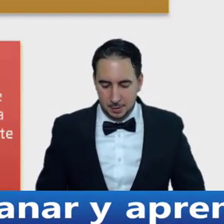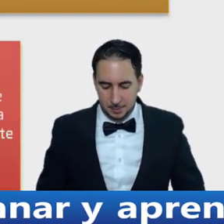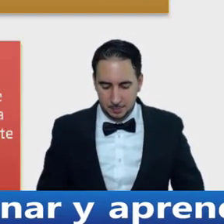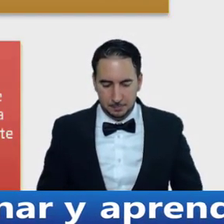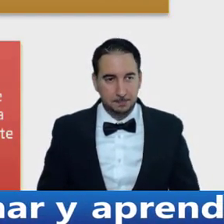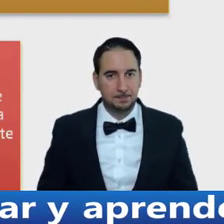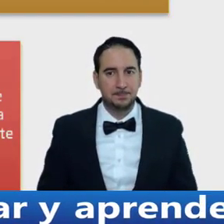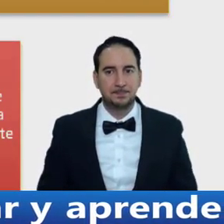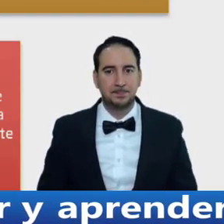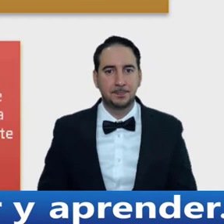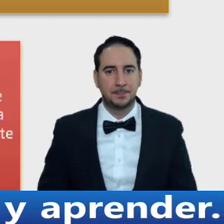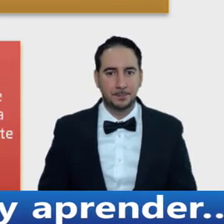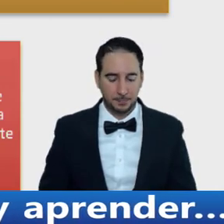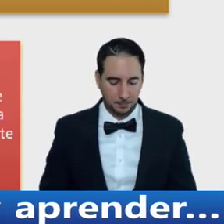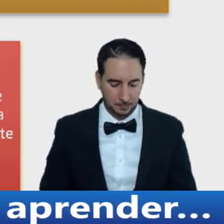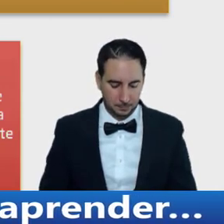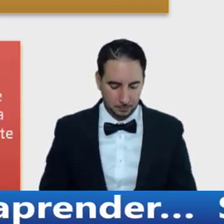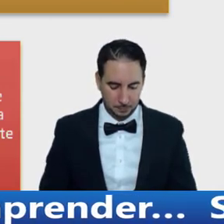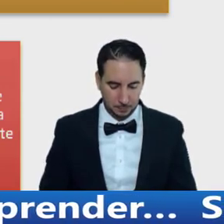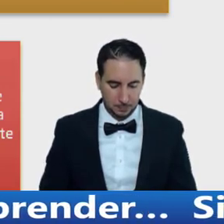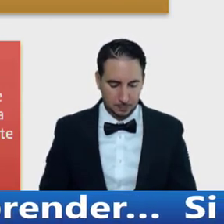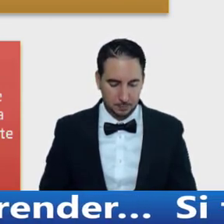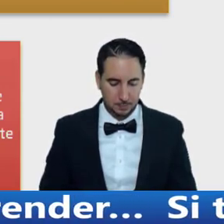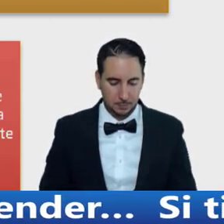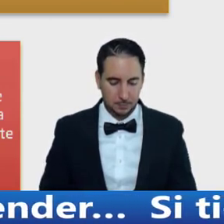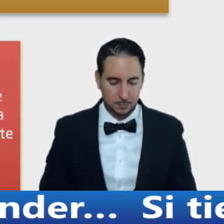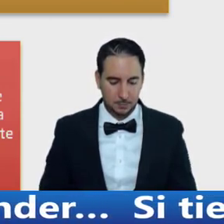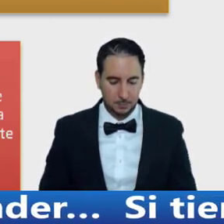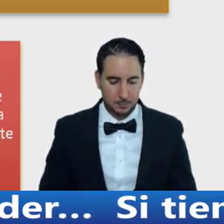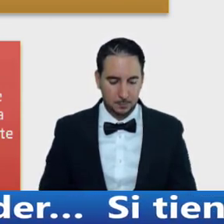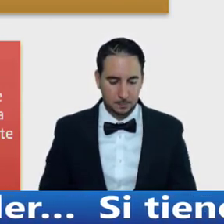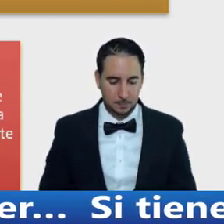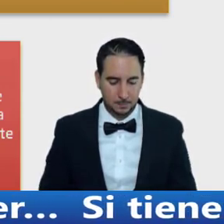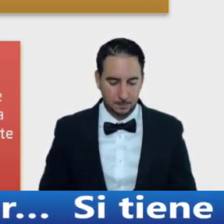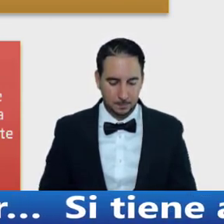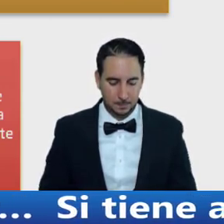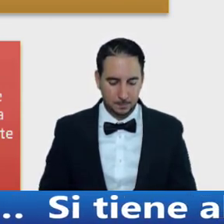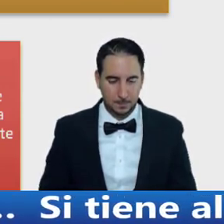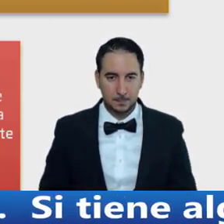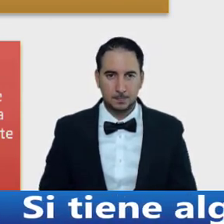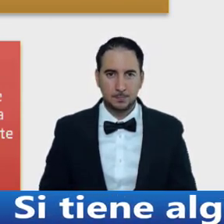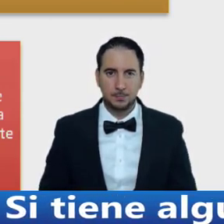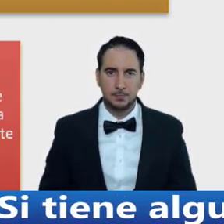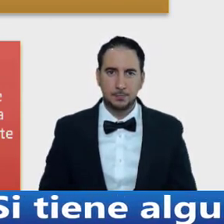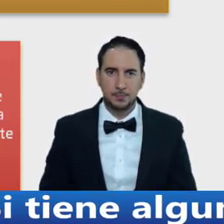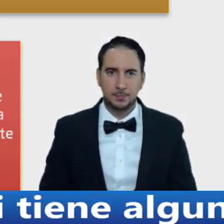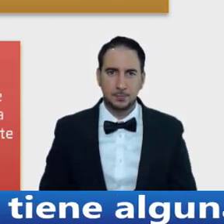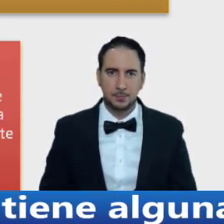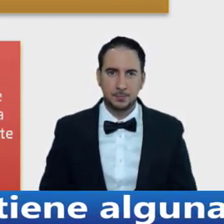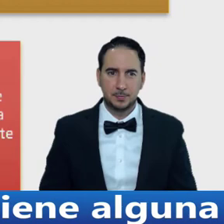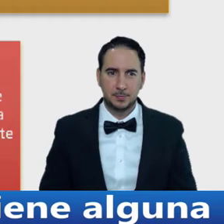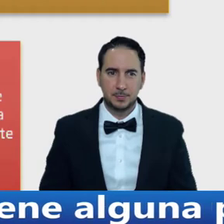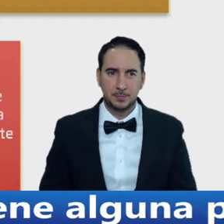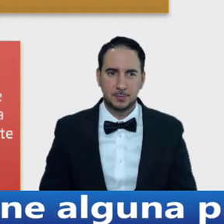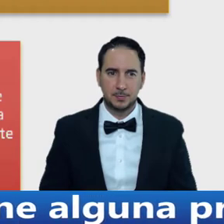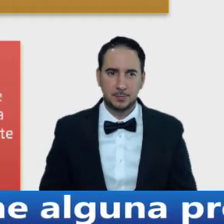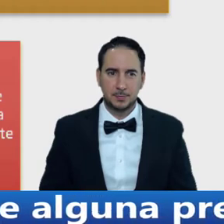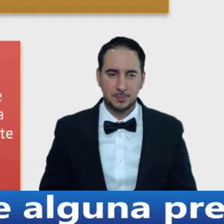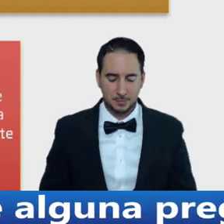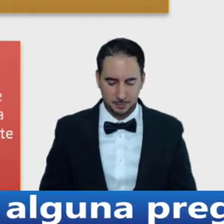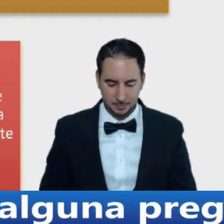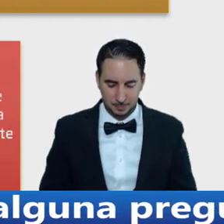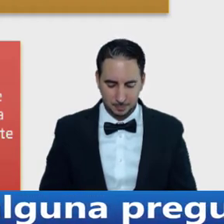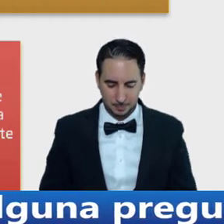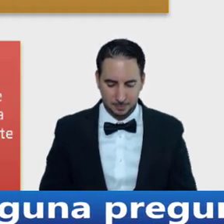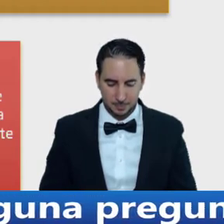en la vida, hay ventajas y desventajas. Mencionaste muy buenas ventajas, pero las desventajas